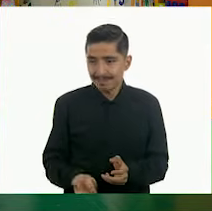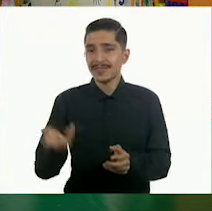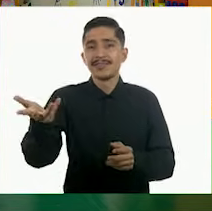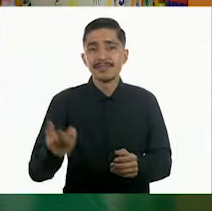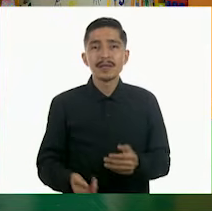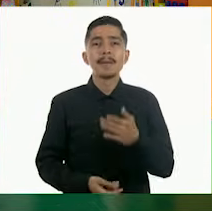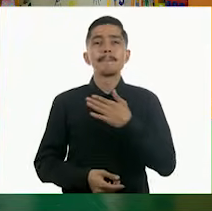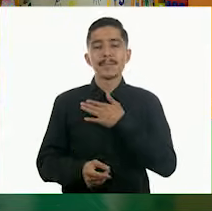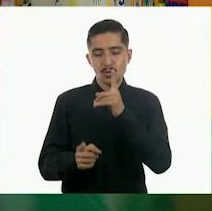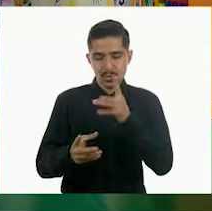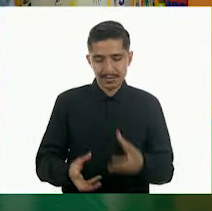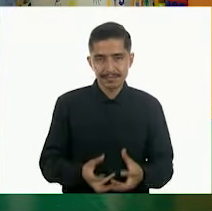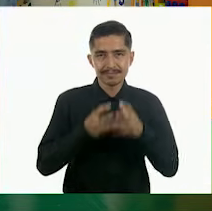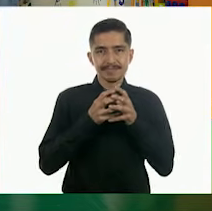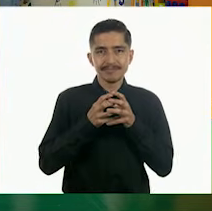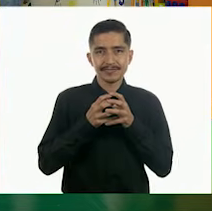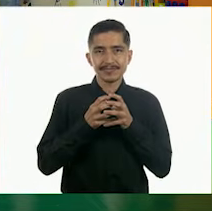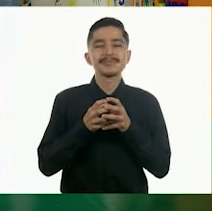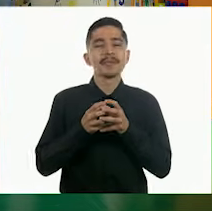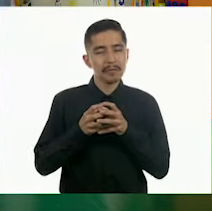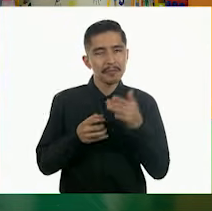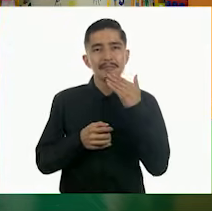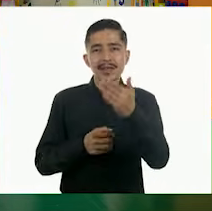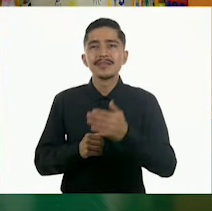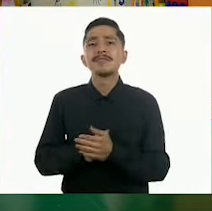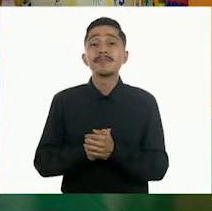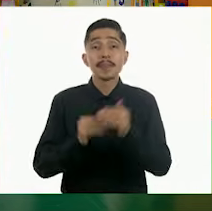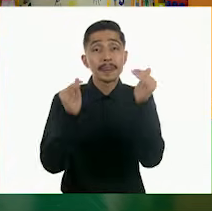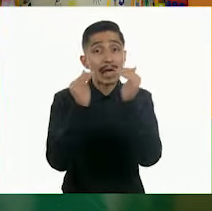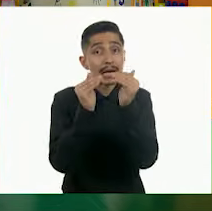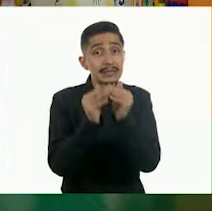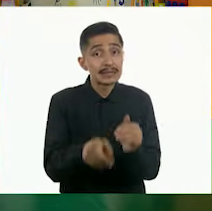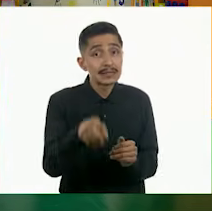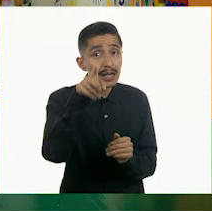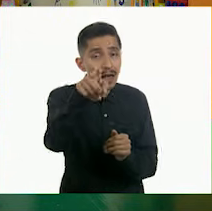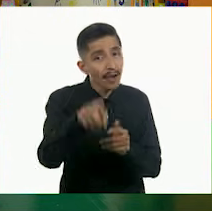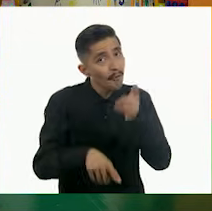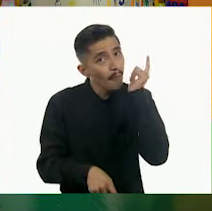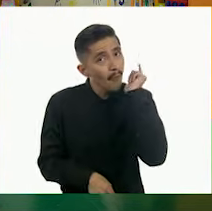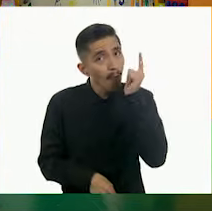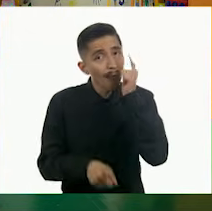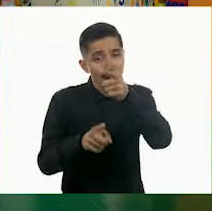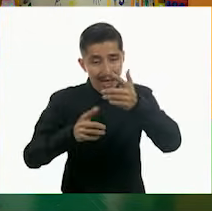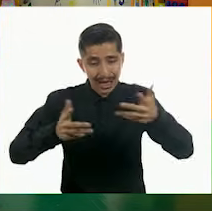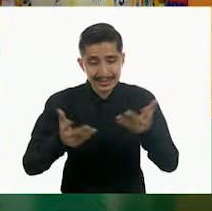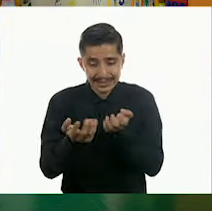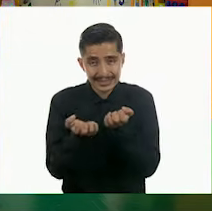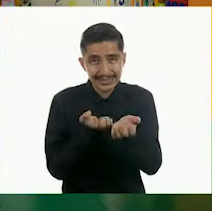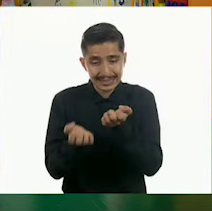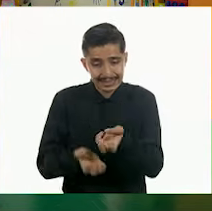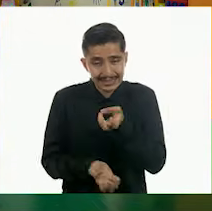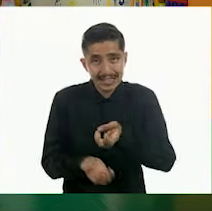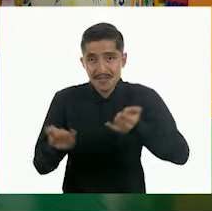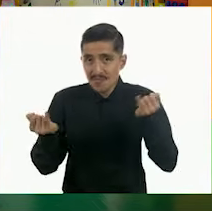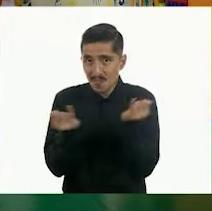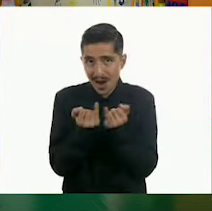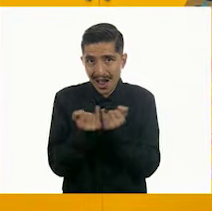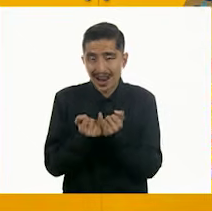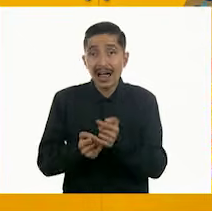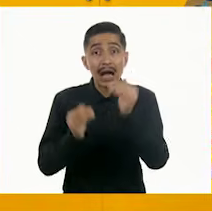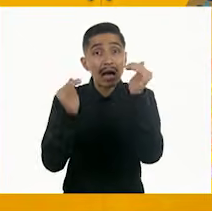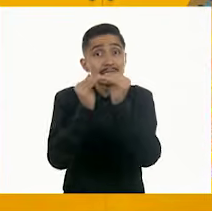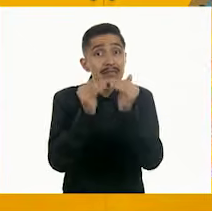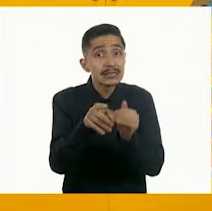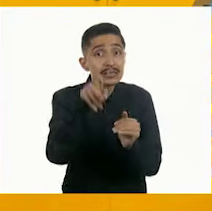Excelente. Y tomo la otra. Perfecto. Muy bien. En casa espero que también logren hacer estos ejercicios. Y recuerden que en casa